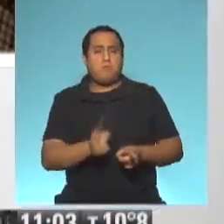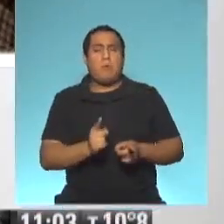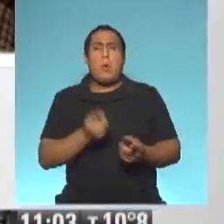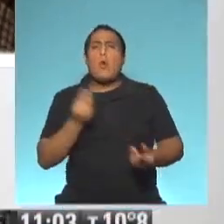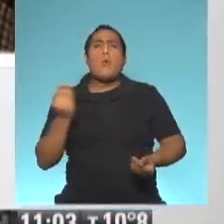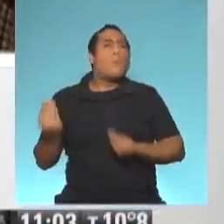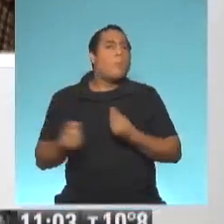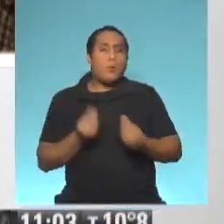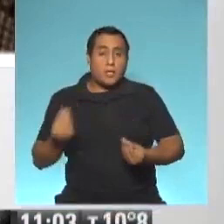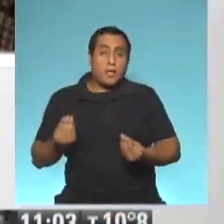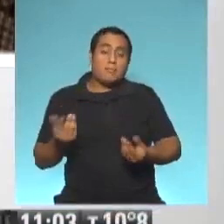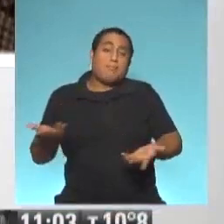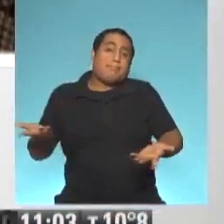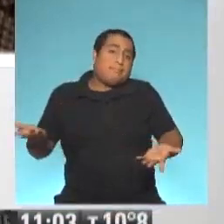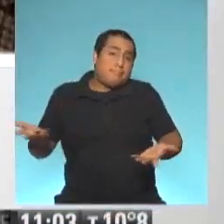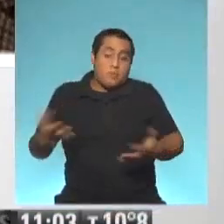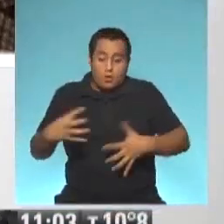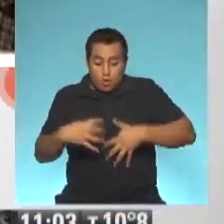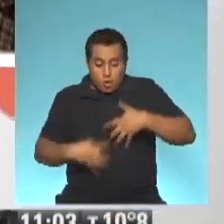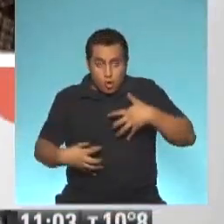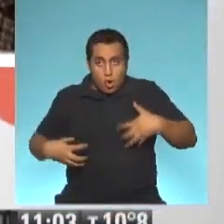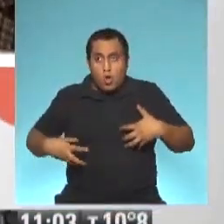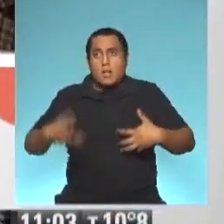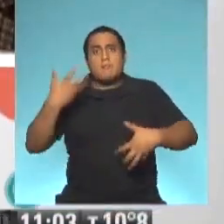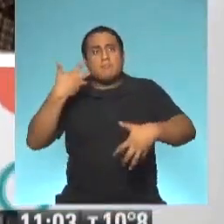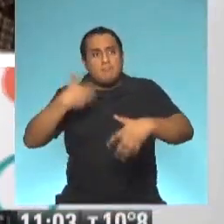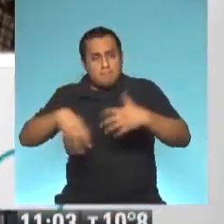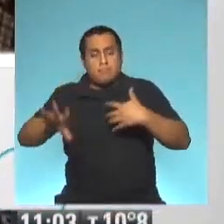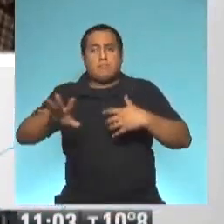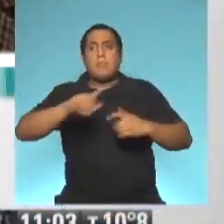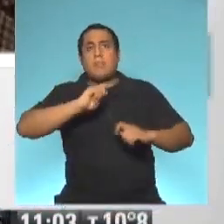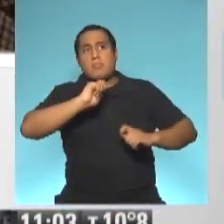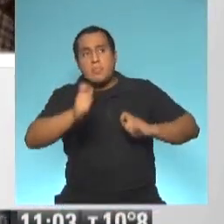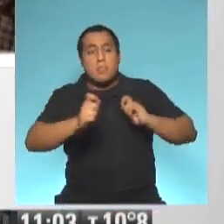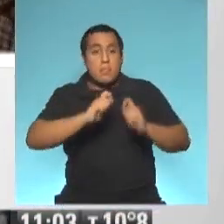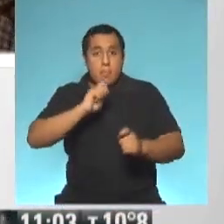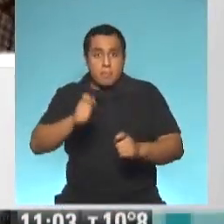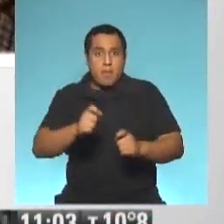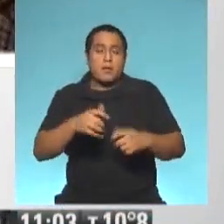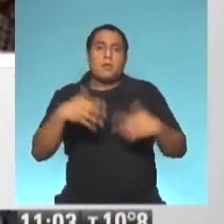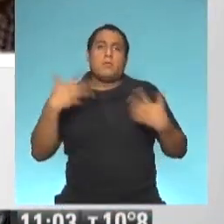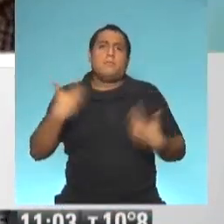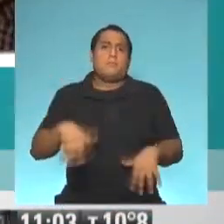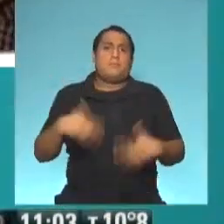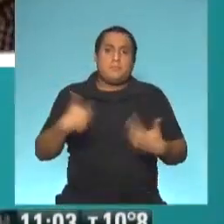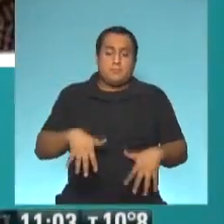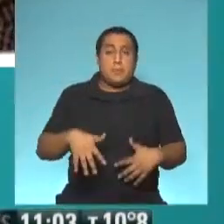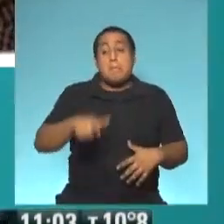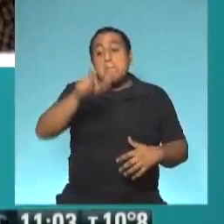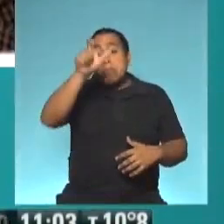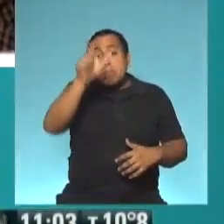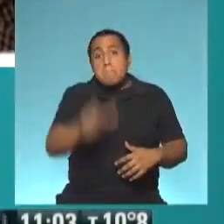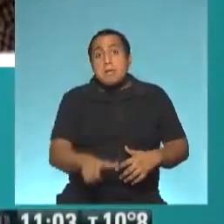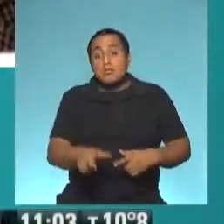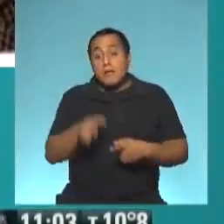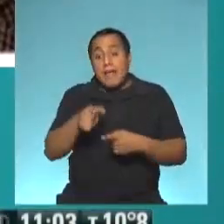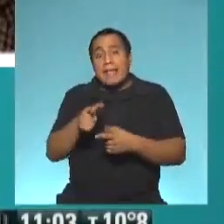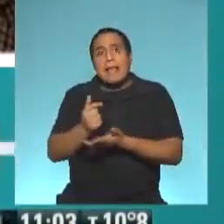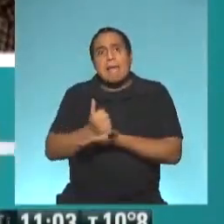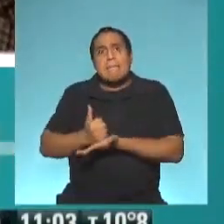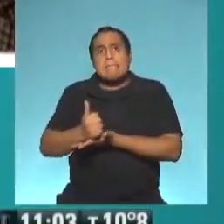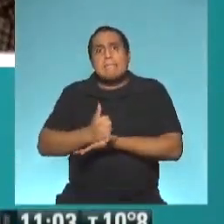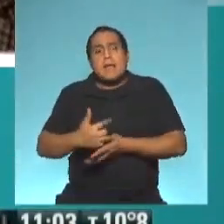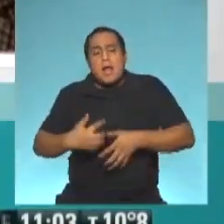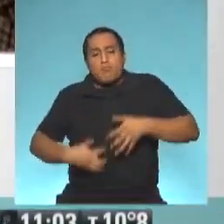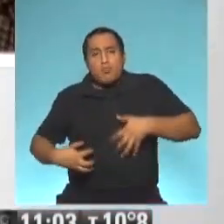aquella oportunidad de trasplante que puede presentarse puede ser irrepetible en la vida de una persona que está esperando un